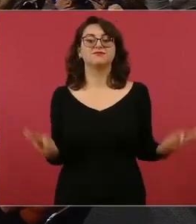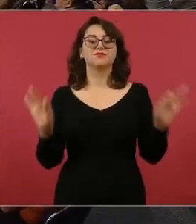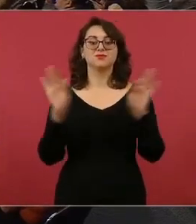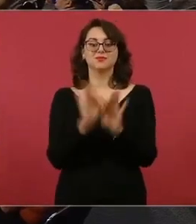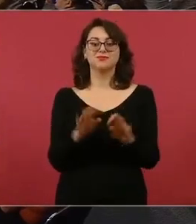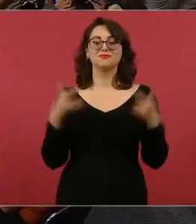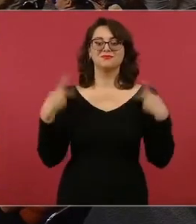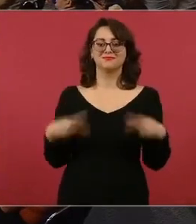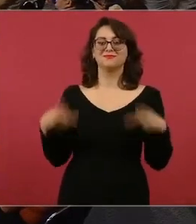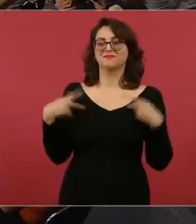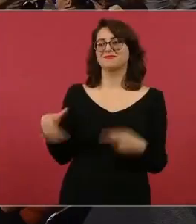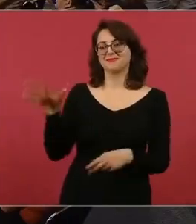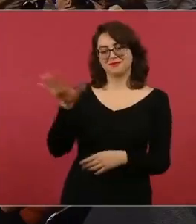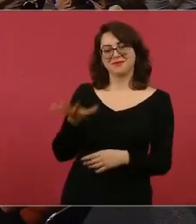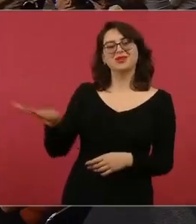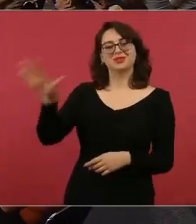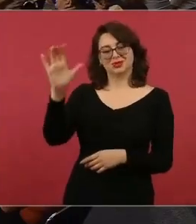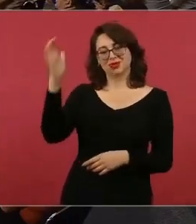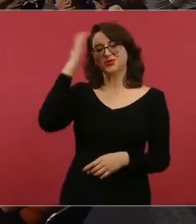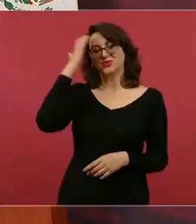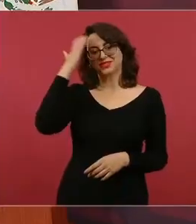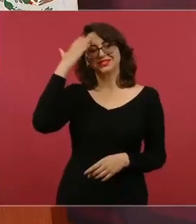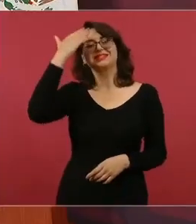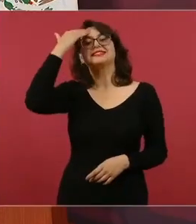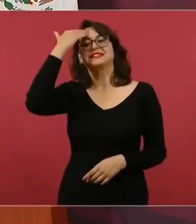sobre todo los que compran los cilindros,